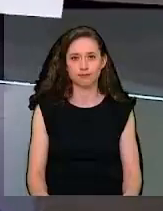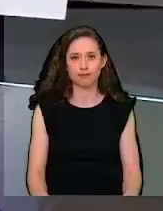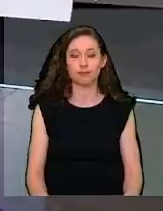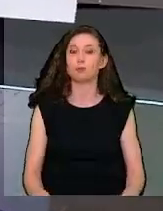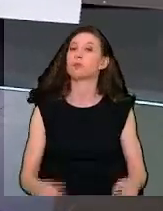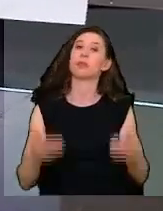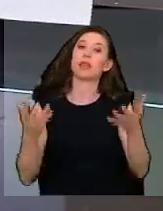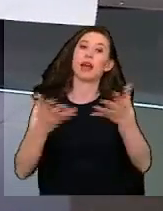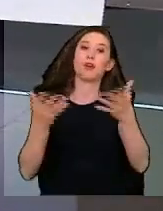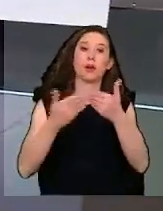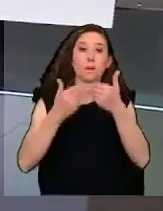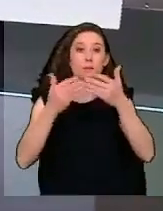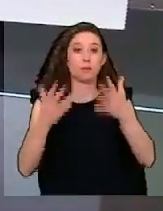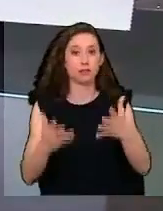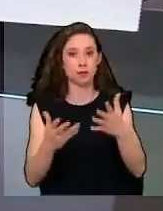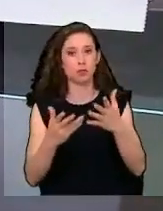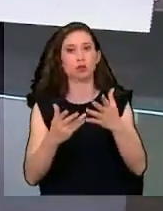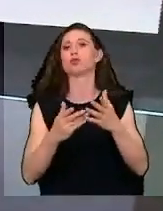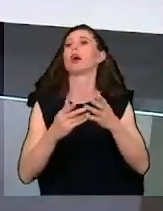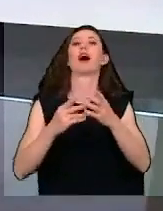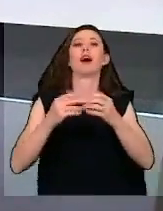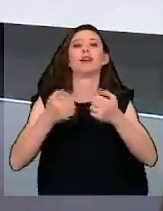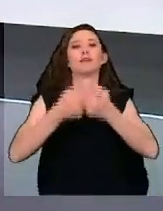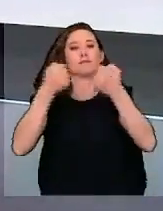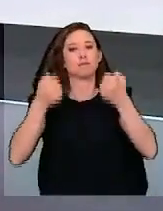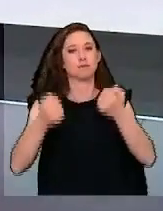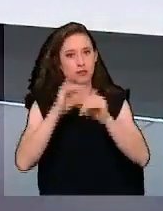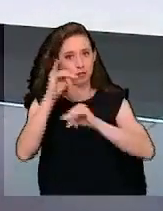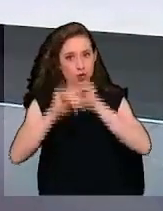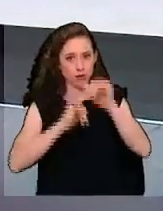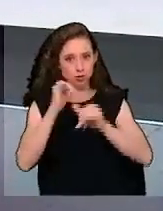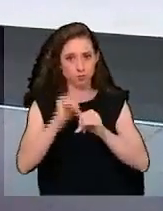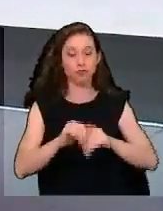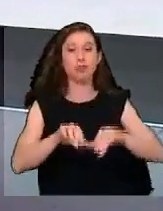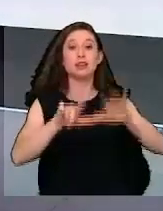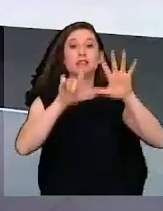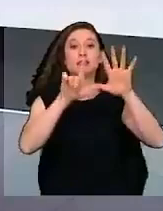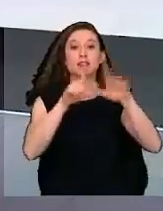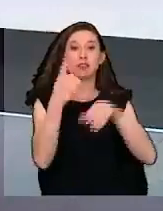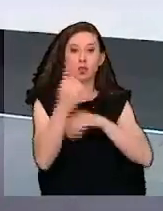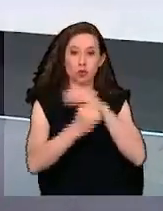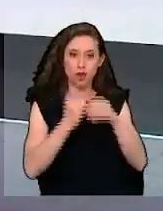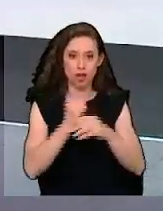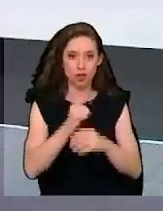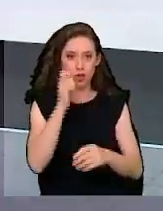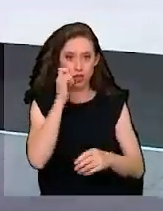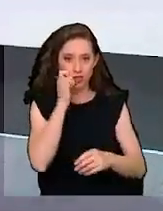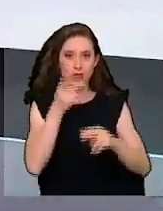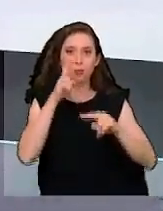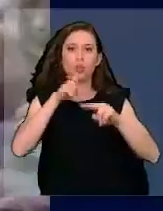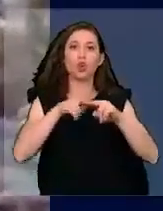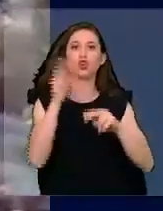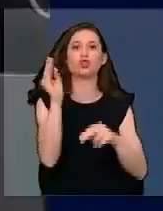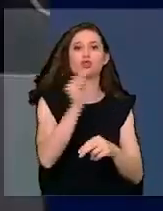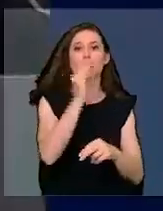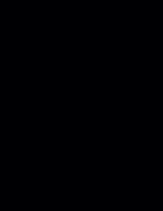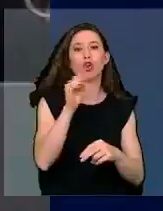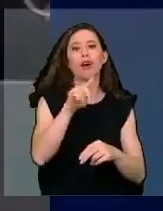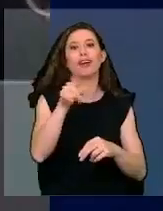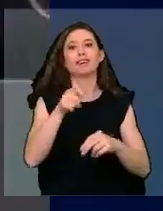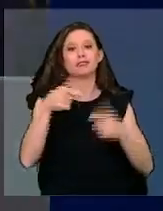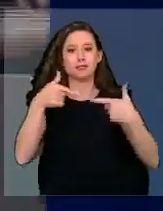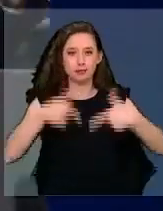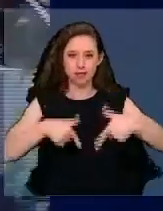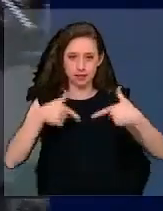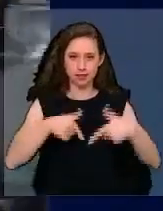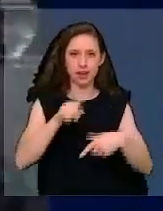vamos a comenzar con el desarrollo de la información a los 71 años de edad murió este sábado la exministra